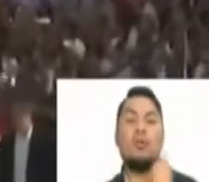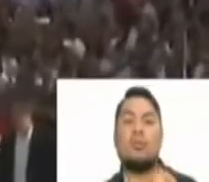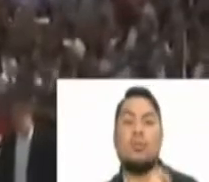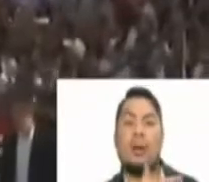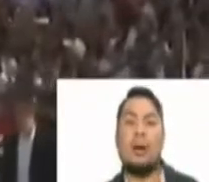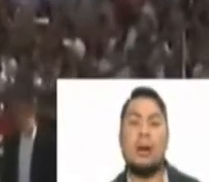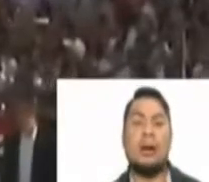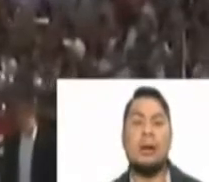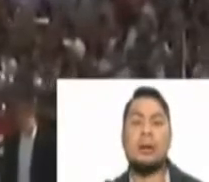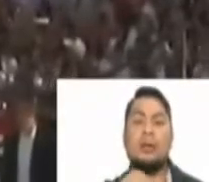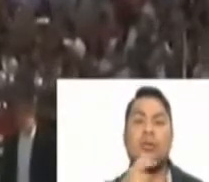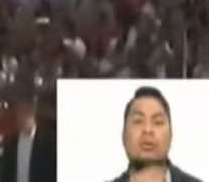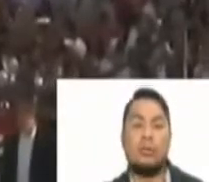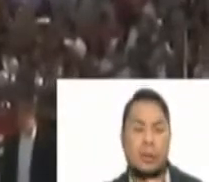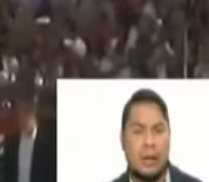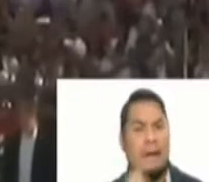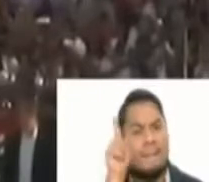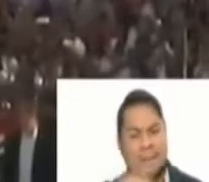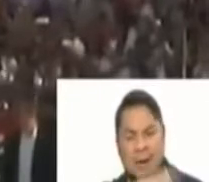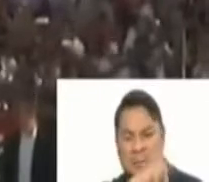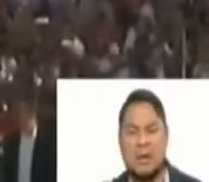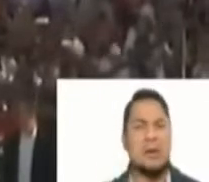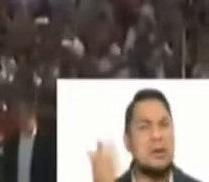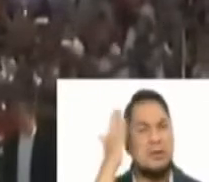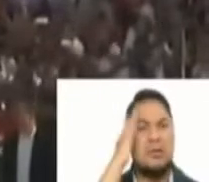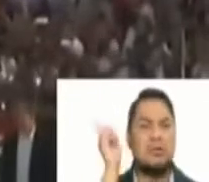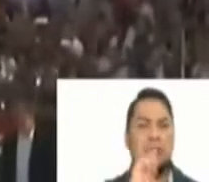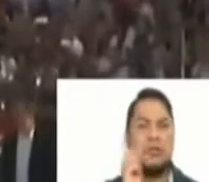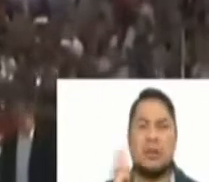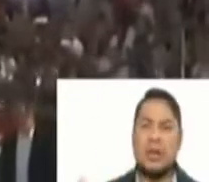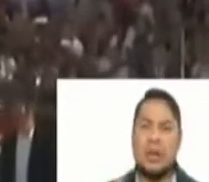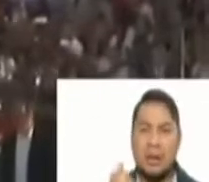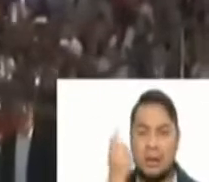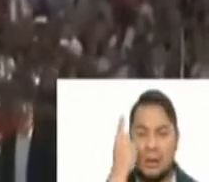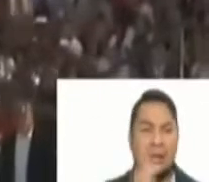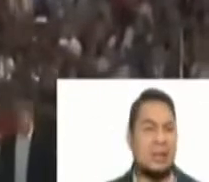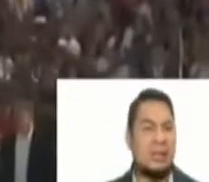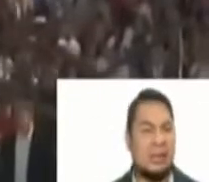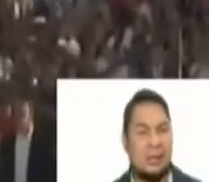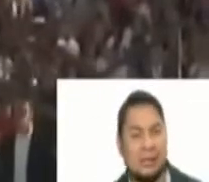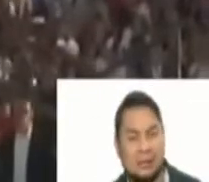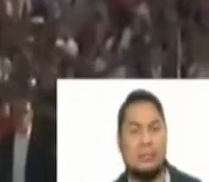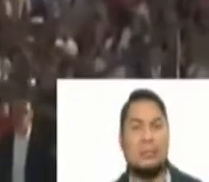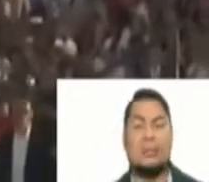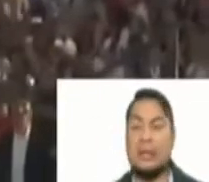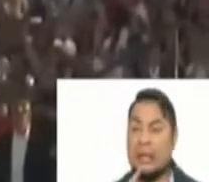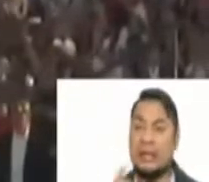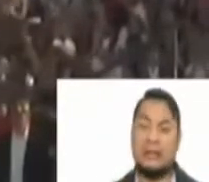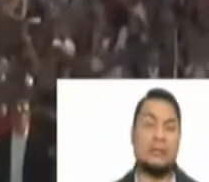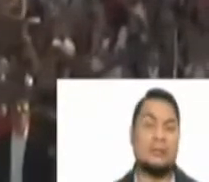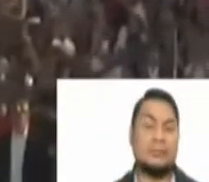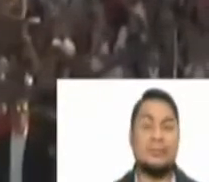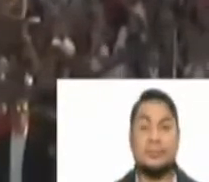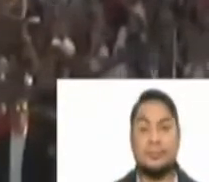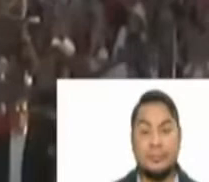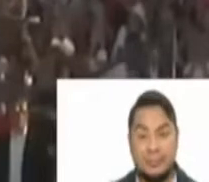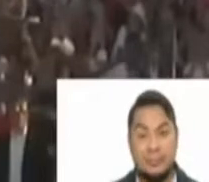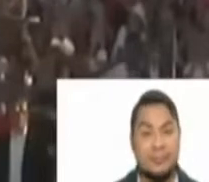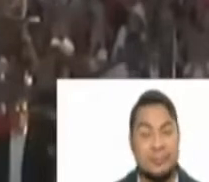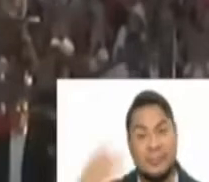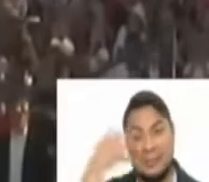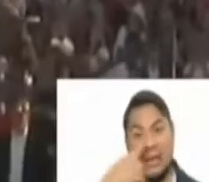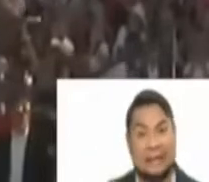fue el expresidente de Estados Unidos, Donald Trump, que considera que el planeta se encuentra al borde de la Tercera